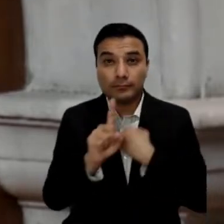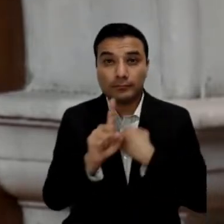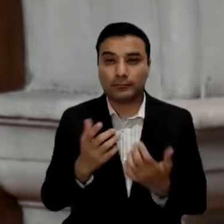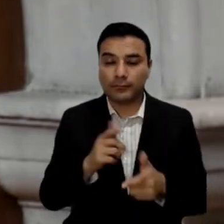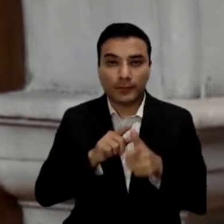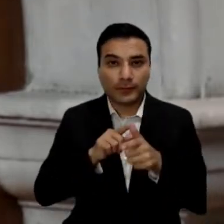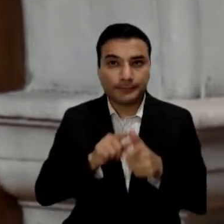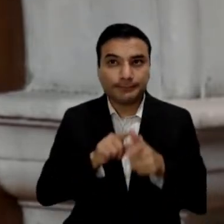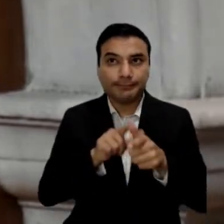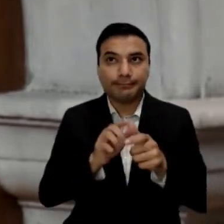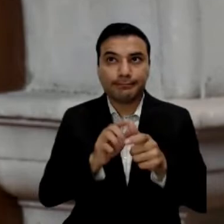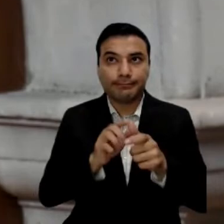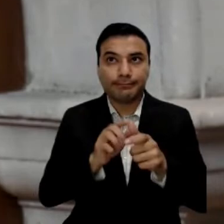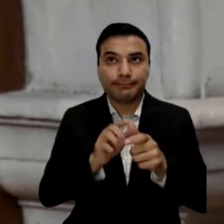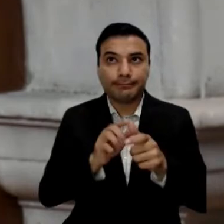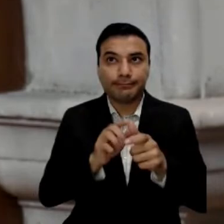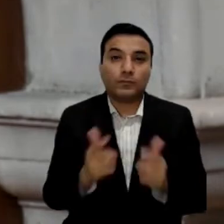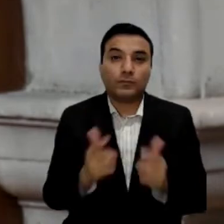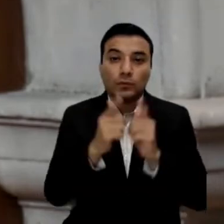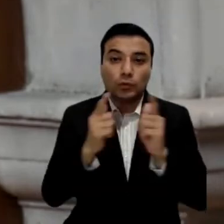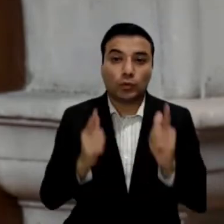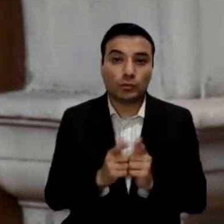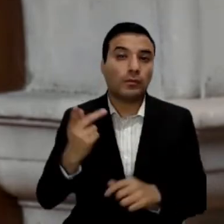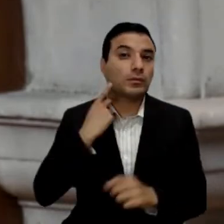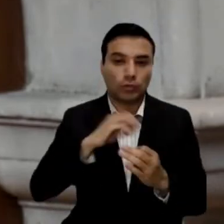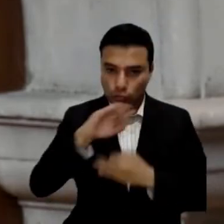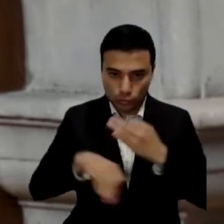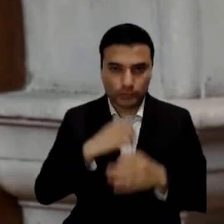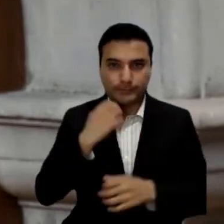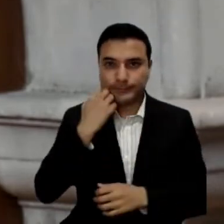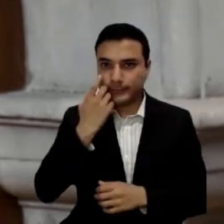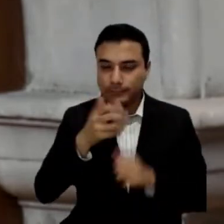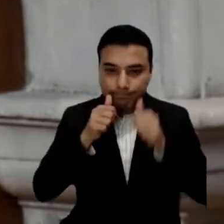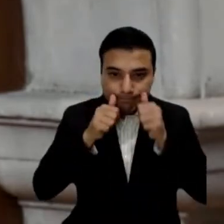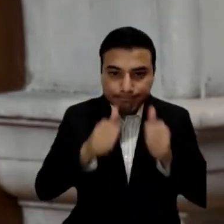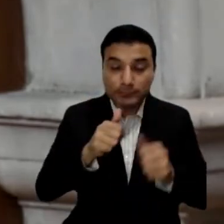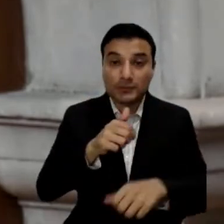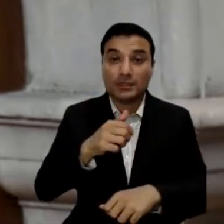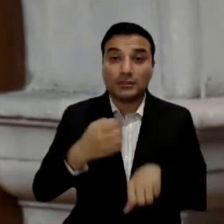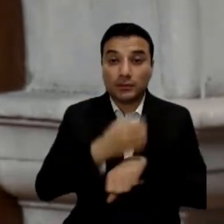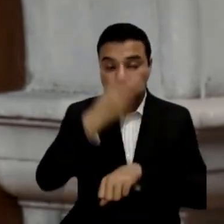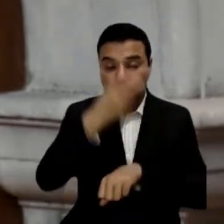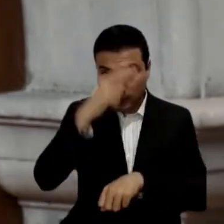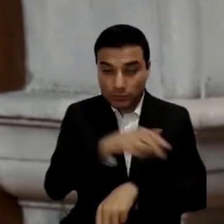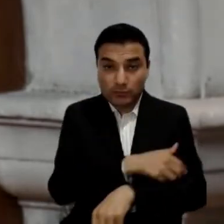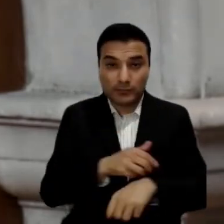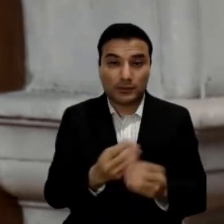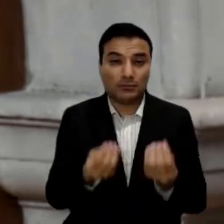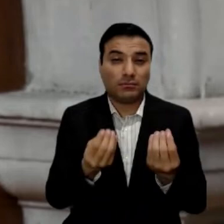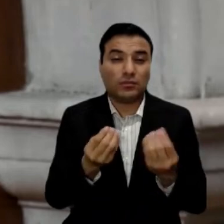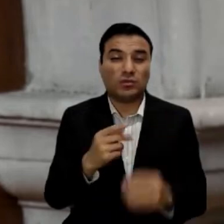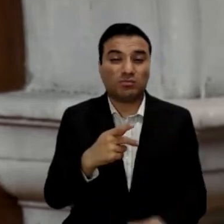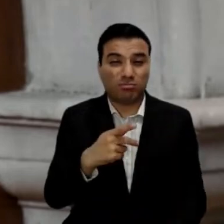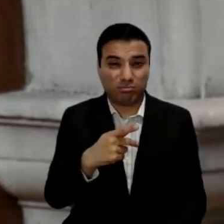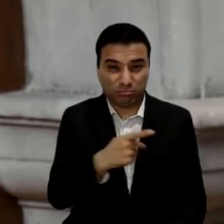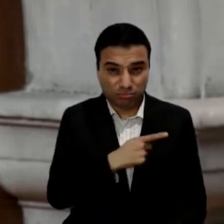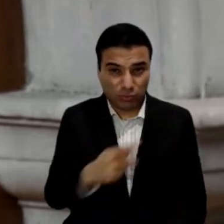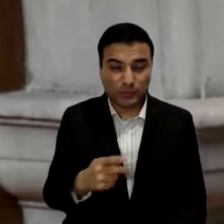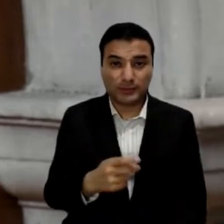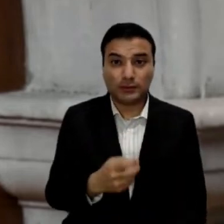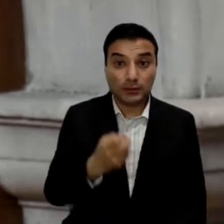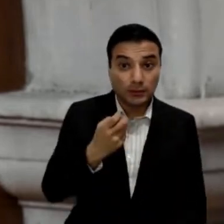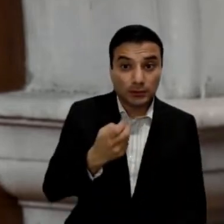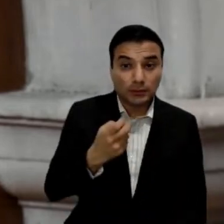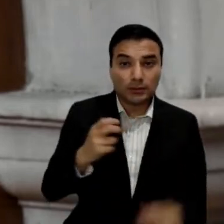ni afiliaciones partidistas. Afecta a miles de familias en nuestro Estado y su erradicación requiere de